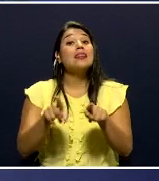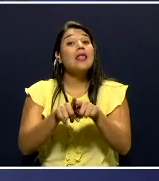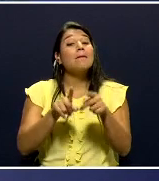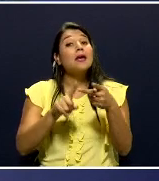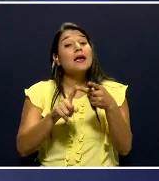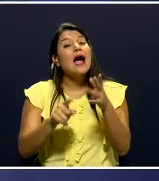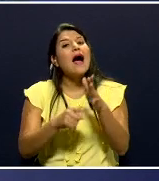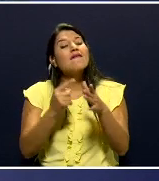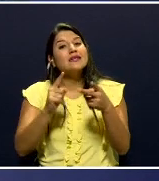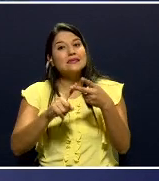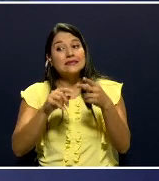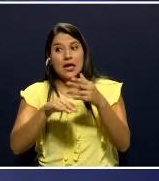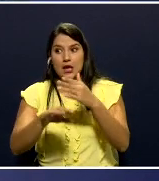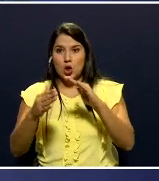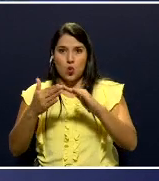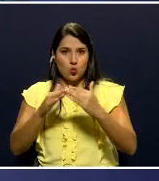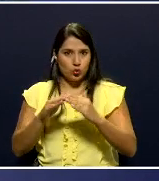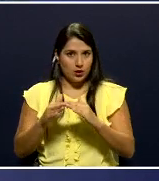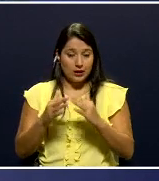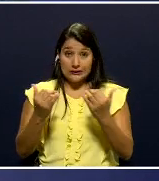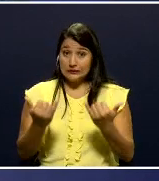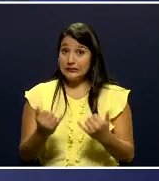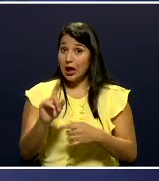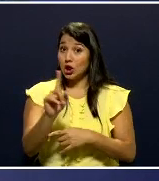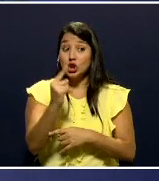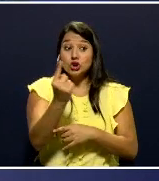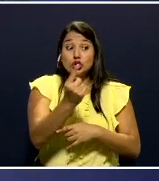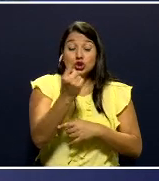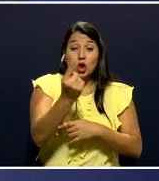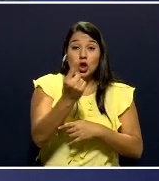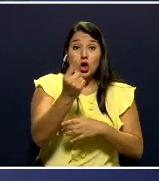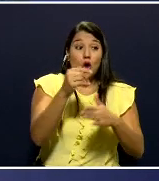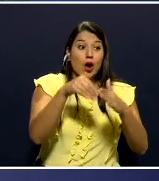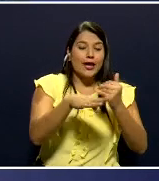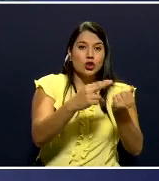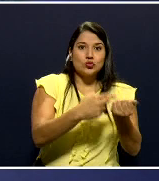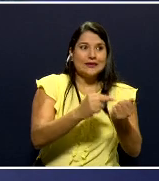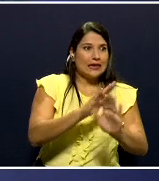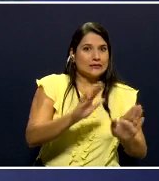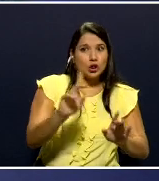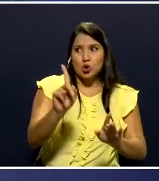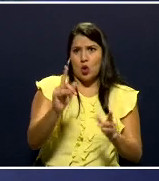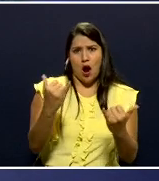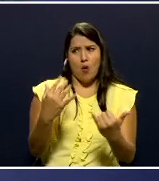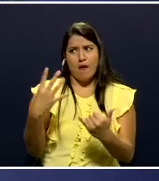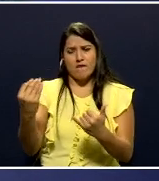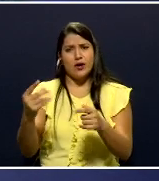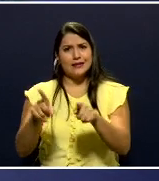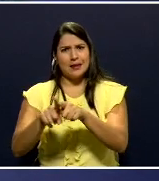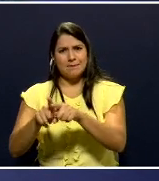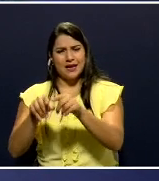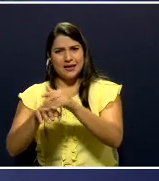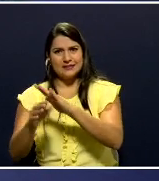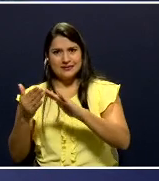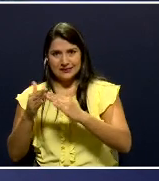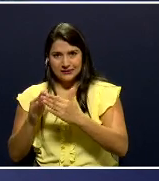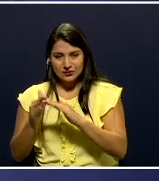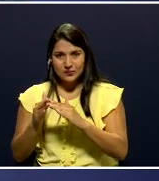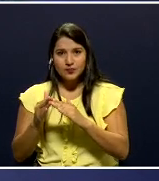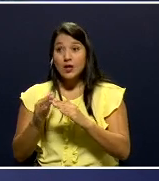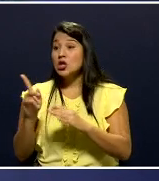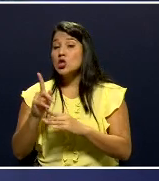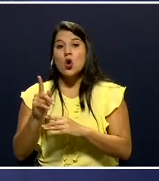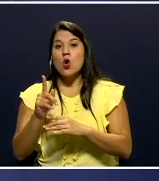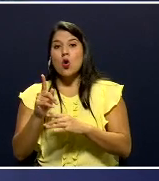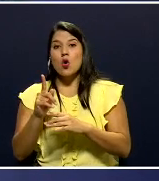estamos encontrando en las comunidades, ya no es un problema de ambientes intrahospitalarios. Hay transmisión de bacterias resistentes a los